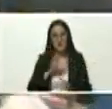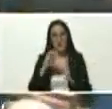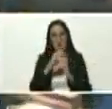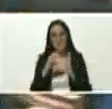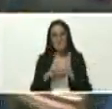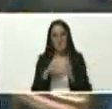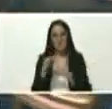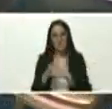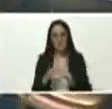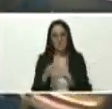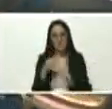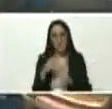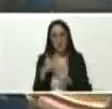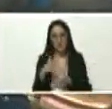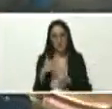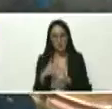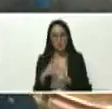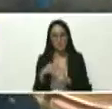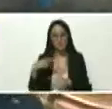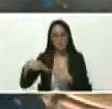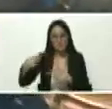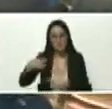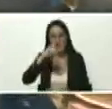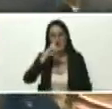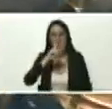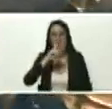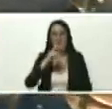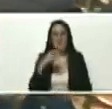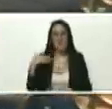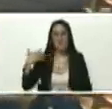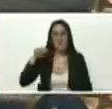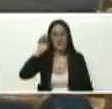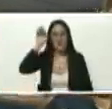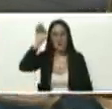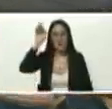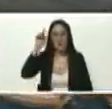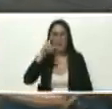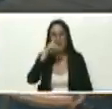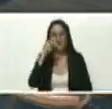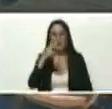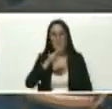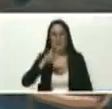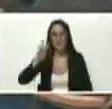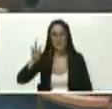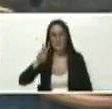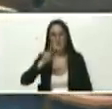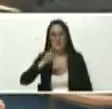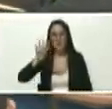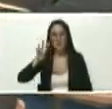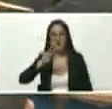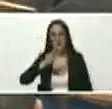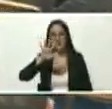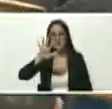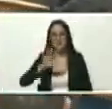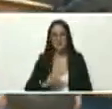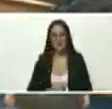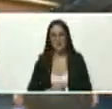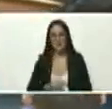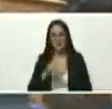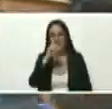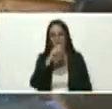Plus para en los años que están por venir, año 23, 24, 25,